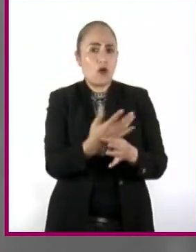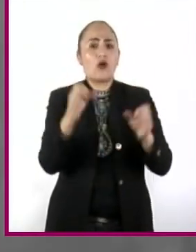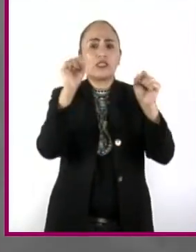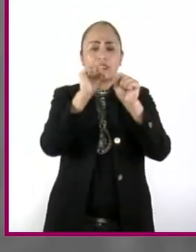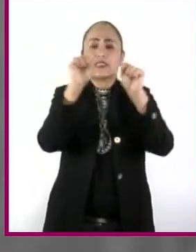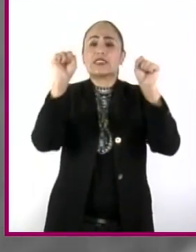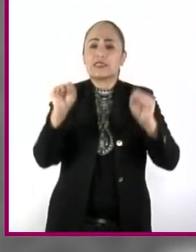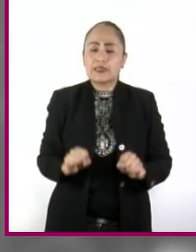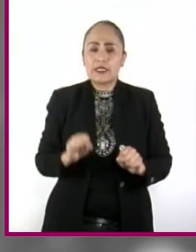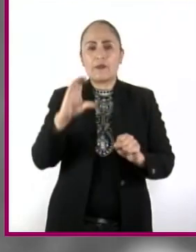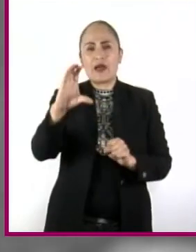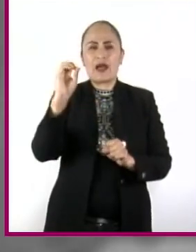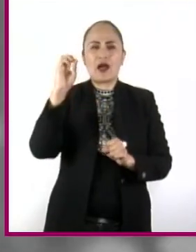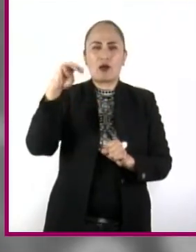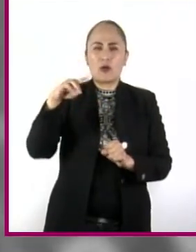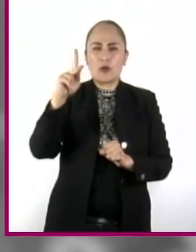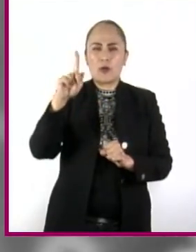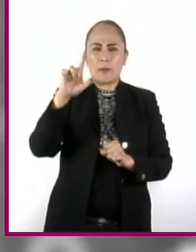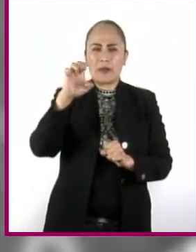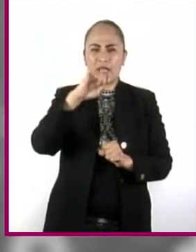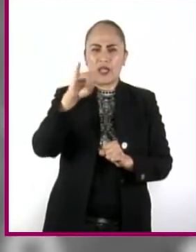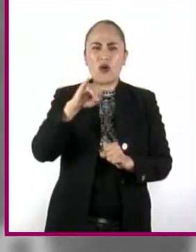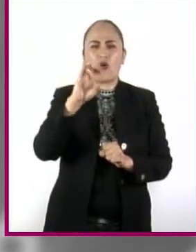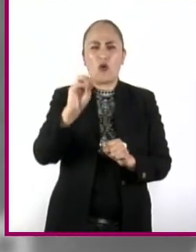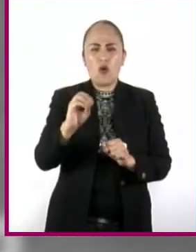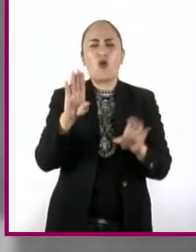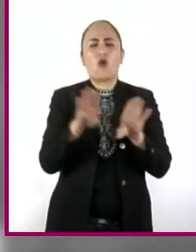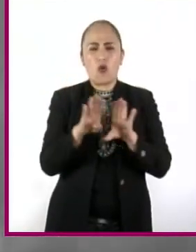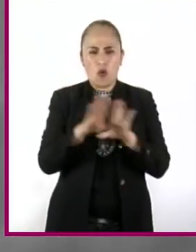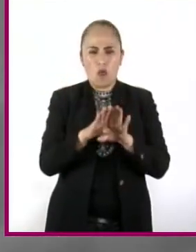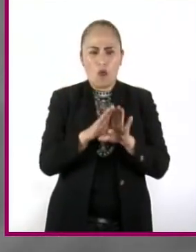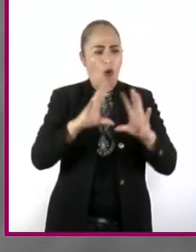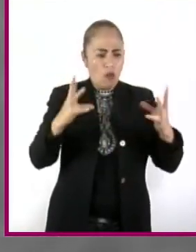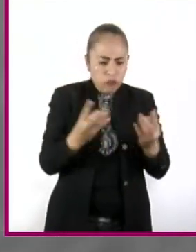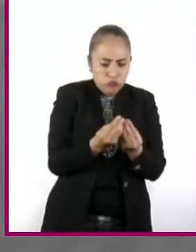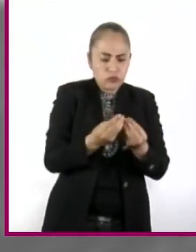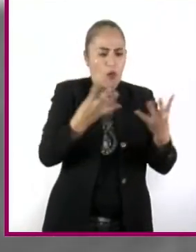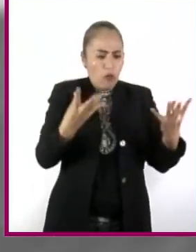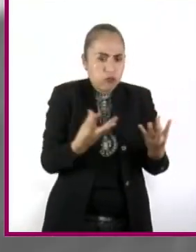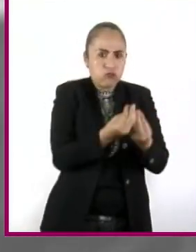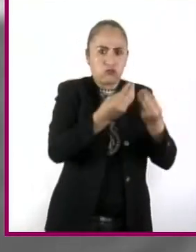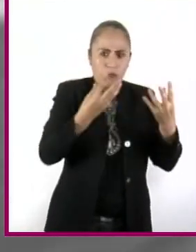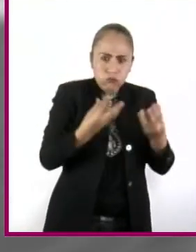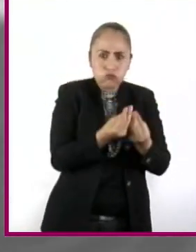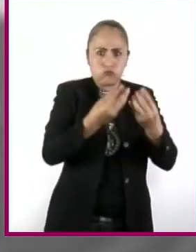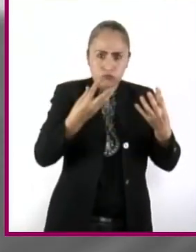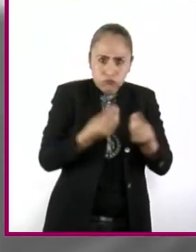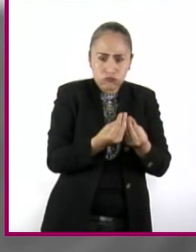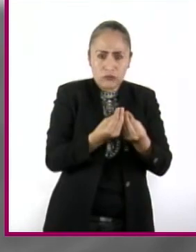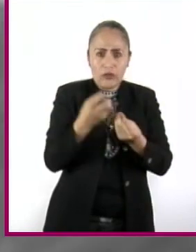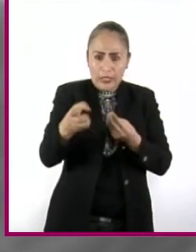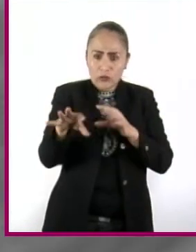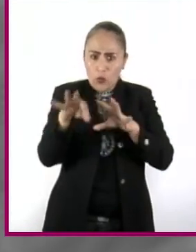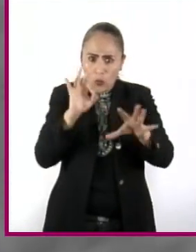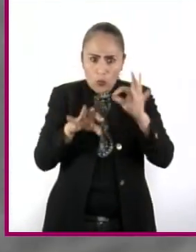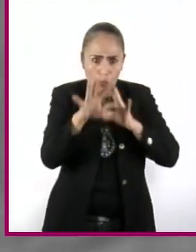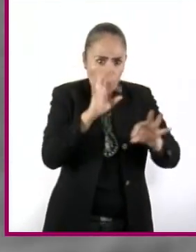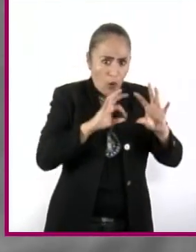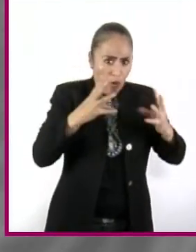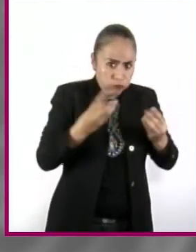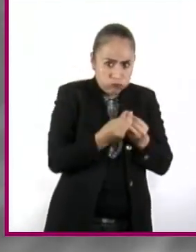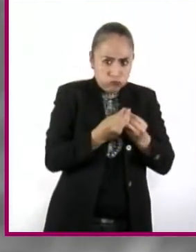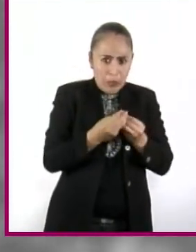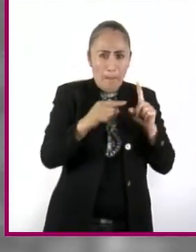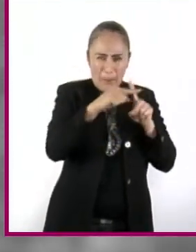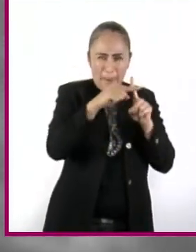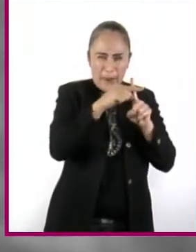sistema complejo es necesario algo más que la suma de las contribuciones de cada elemento. Porque aquí lo